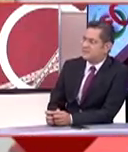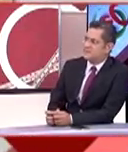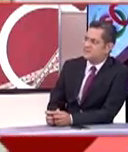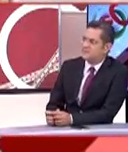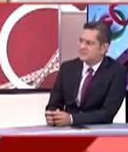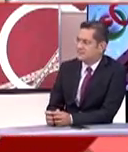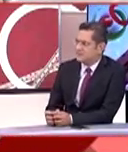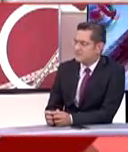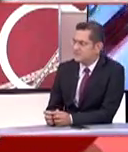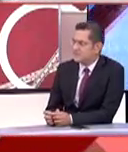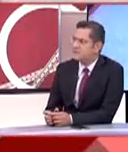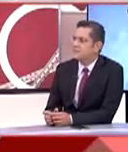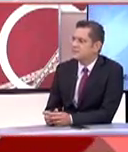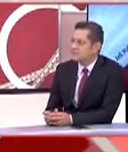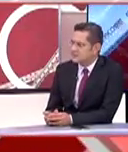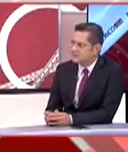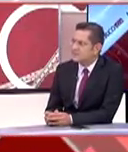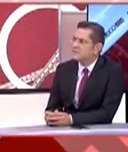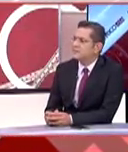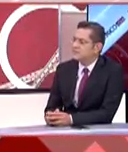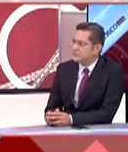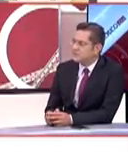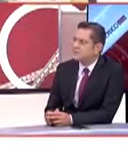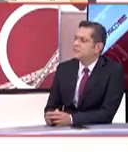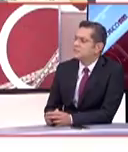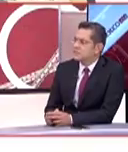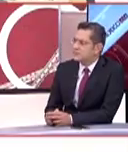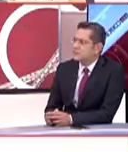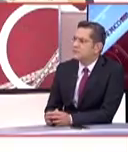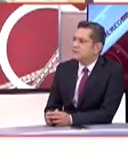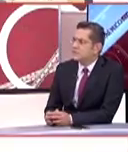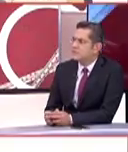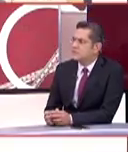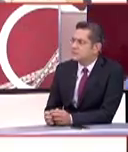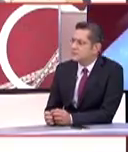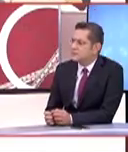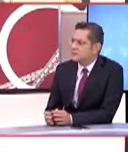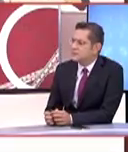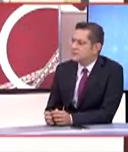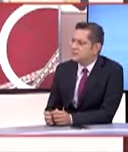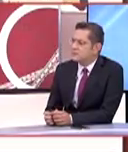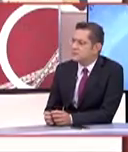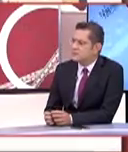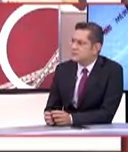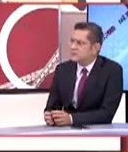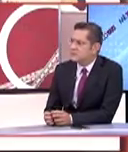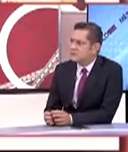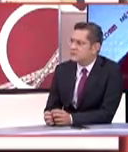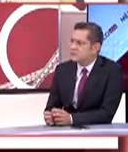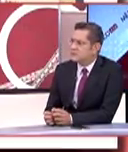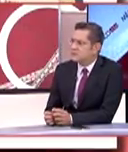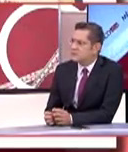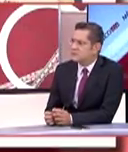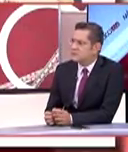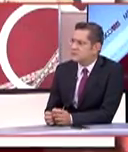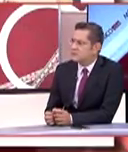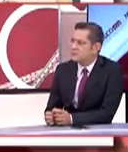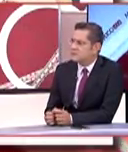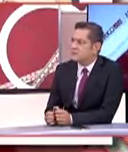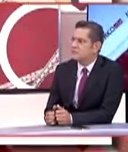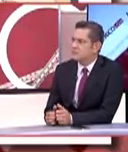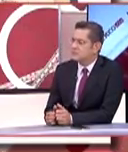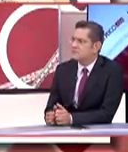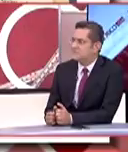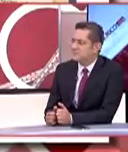de personajes que tuvieron que ver con este mundo que ya casi está extinto, en donde ellos se dieron cuenta que la fuerza de los españoles eran